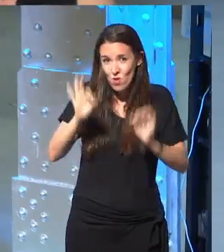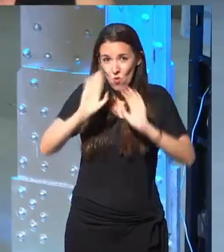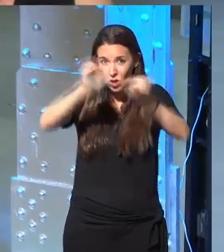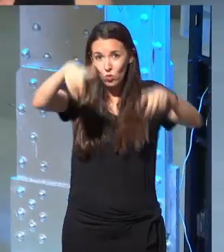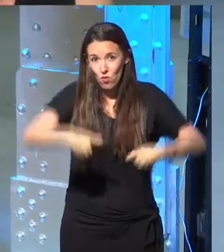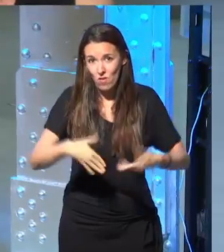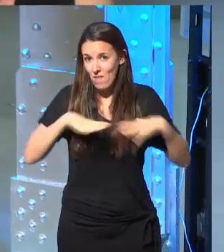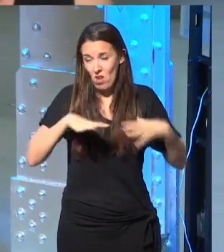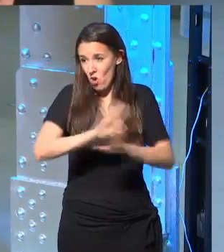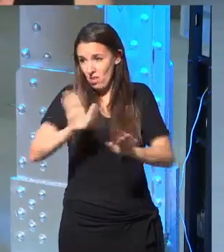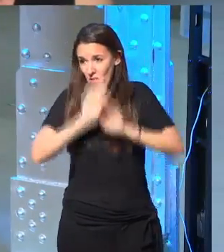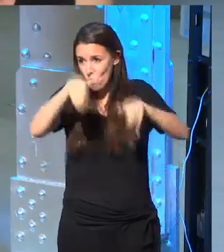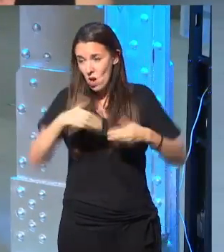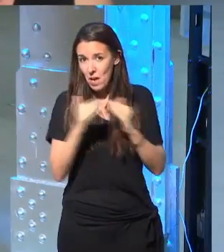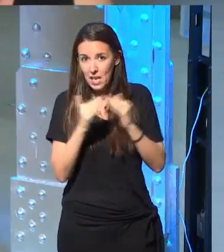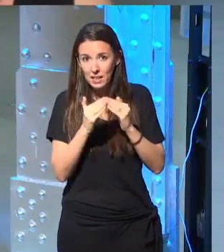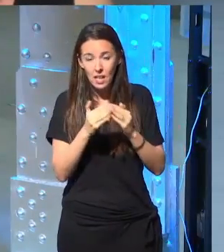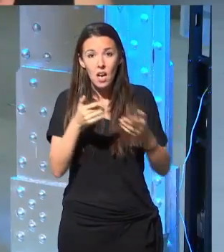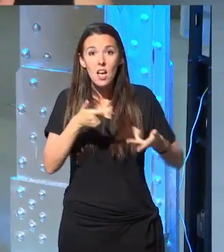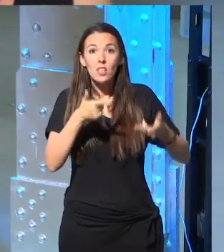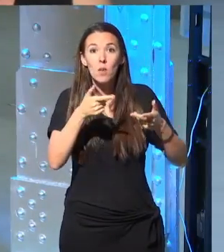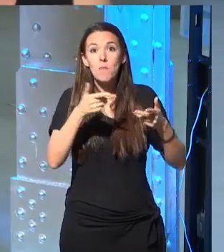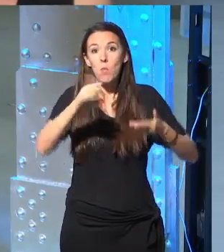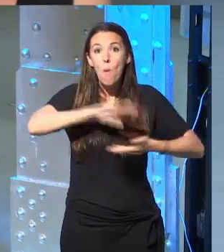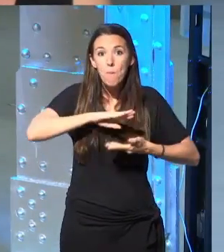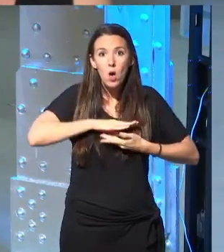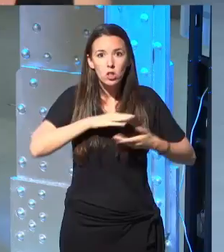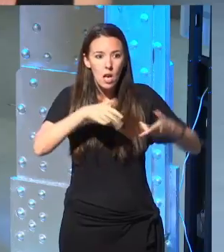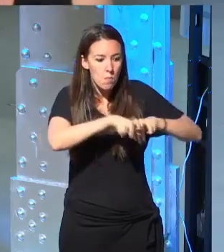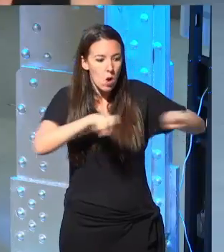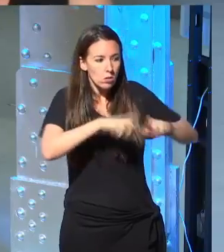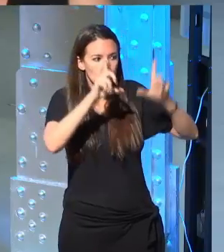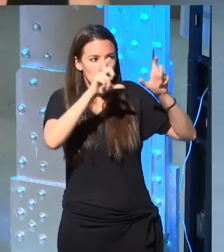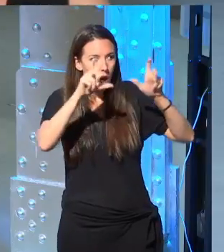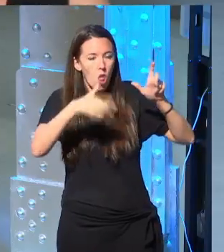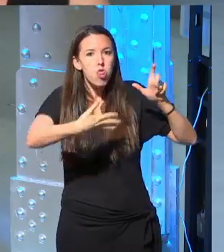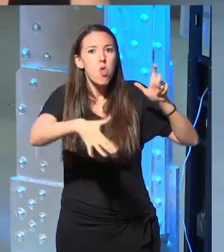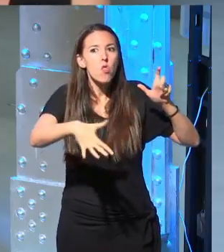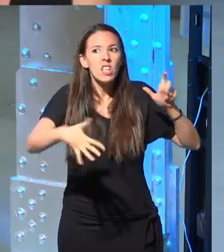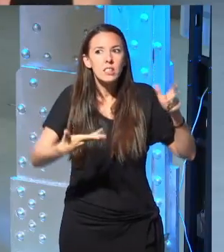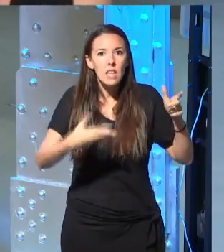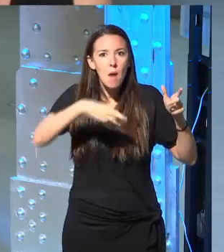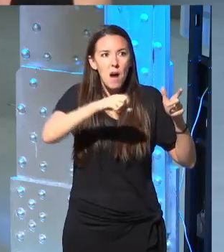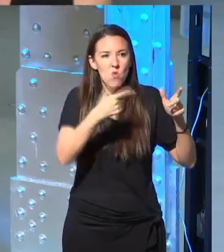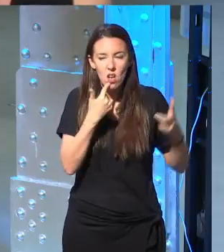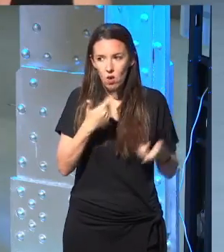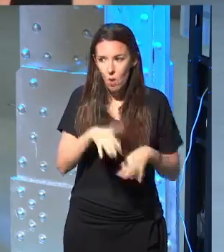la historia, se volvía para casa, y hacía fotos a los asientos del avión y decía, ¿dónde está Manuel? Y yo, ¿qué